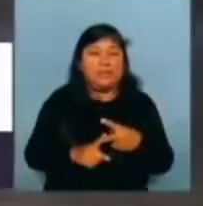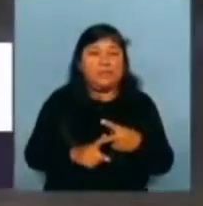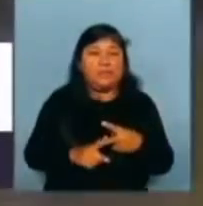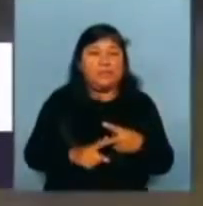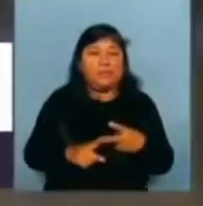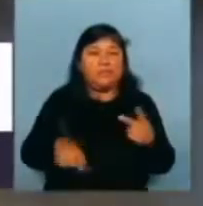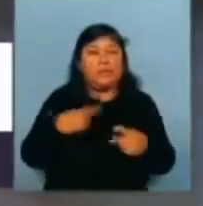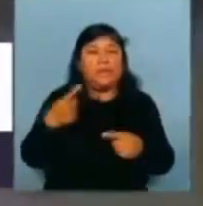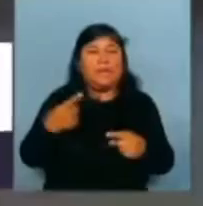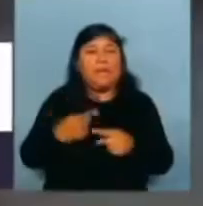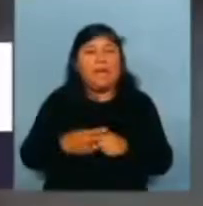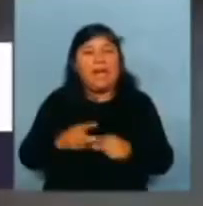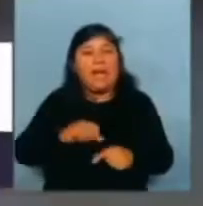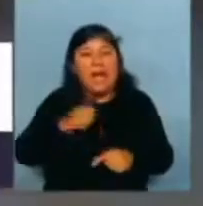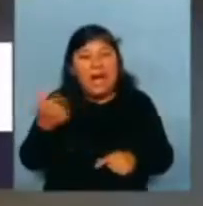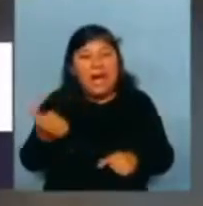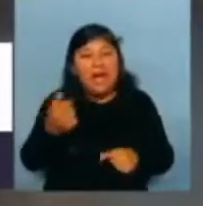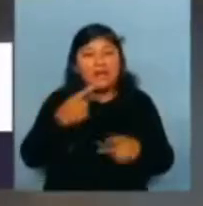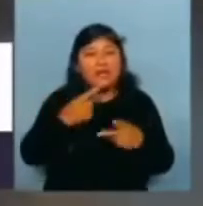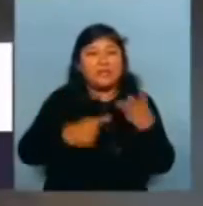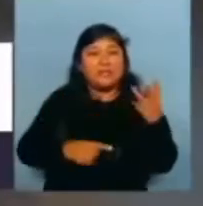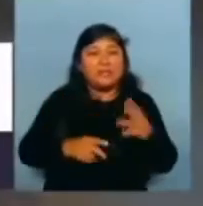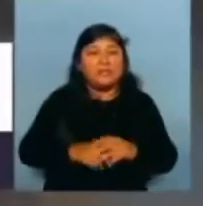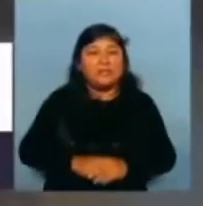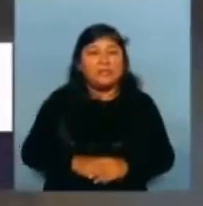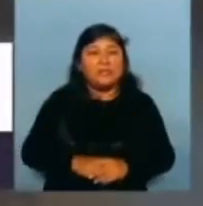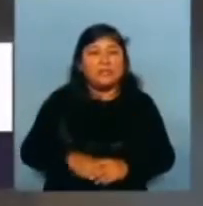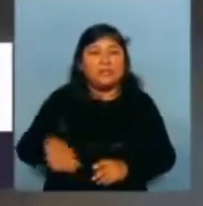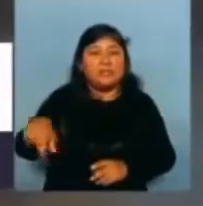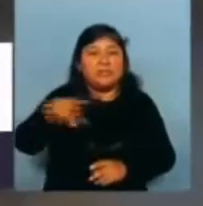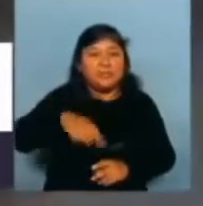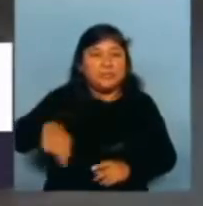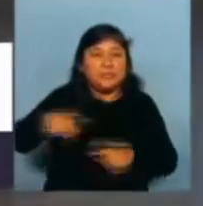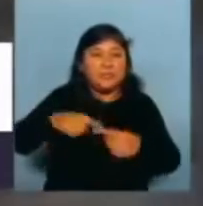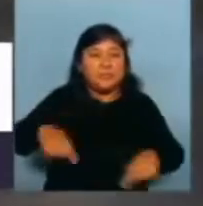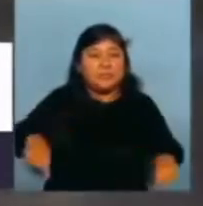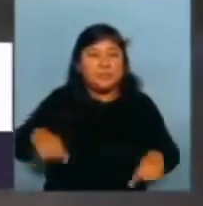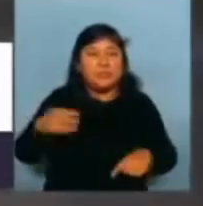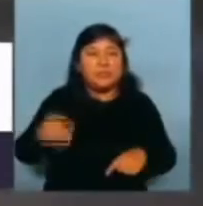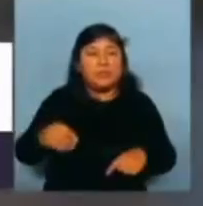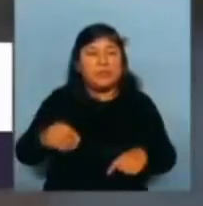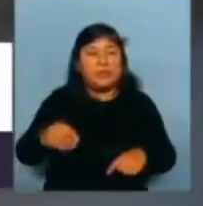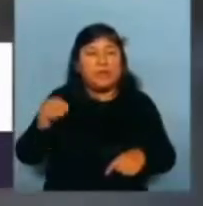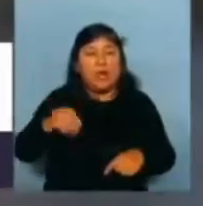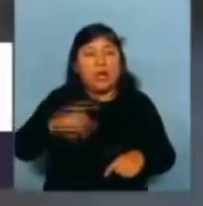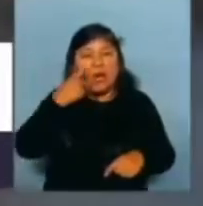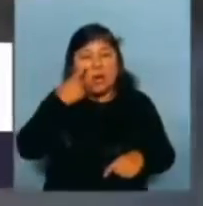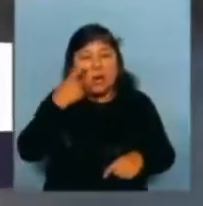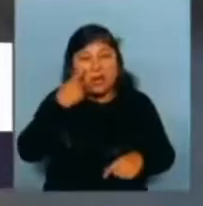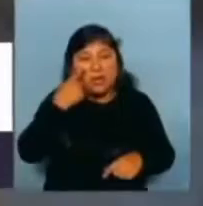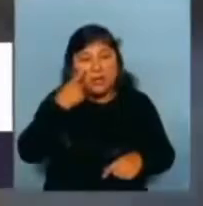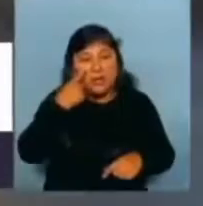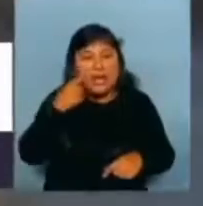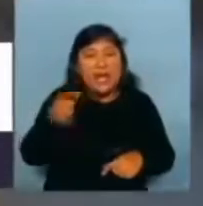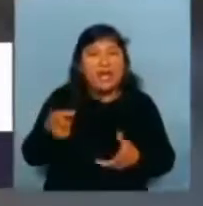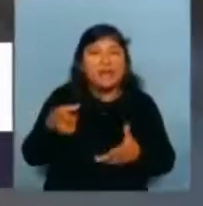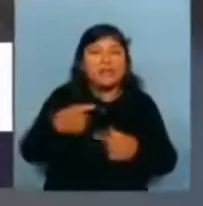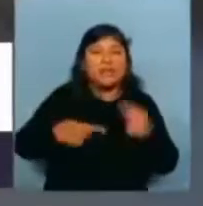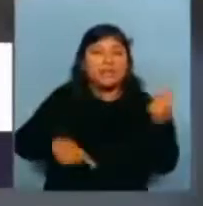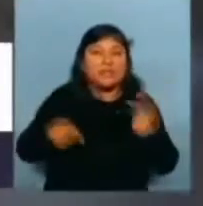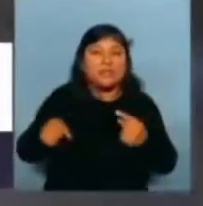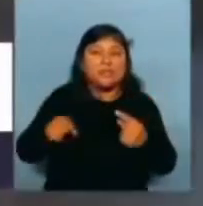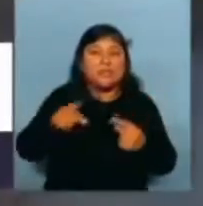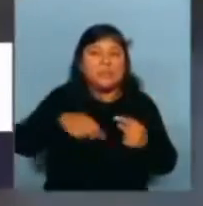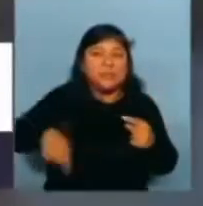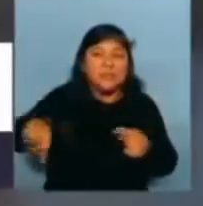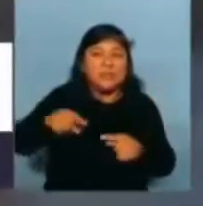y las peleas ganadas. Y que uno en la antesala decía, bueno, conociendo el palmarés de ella, de cómo había llegado